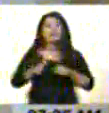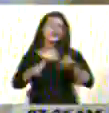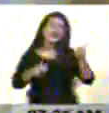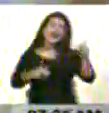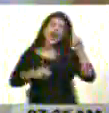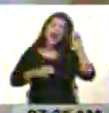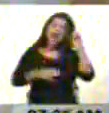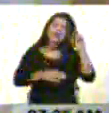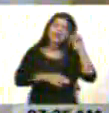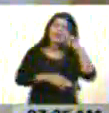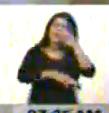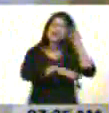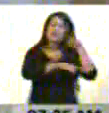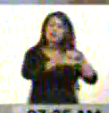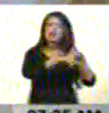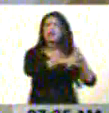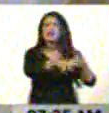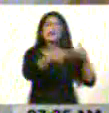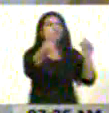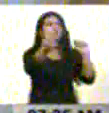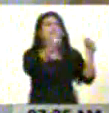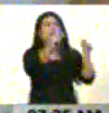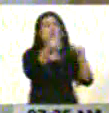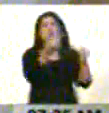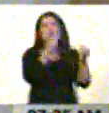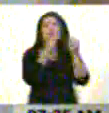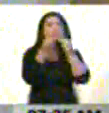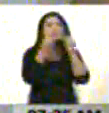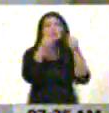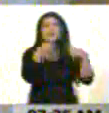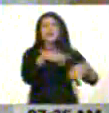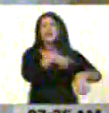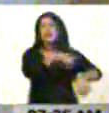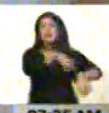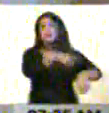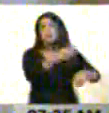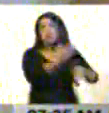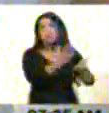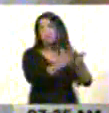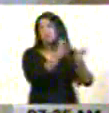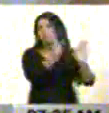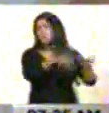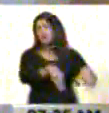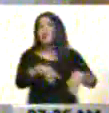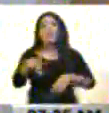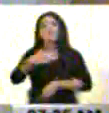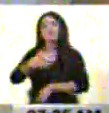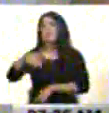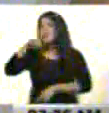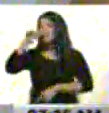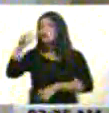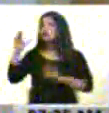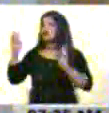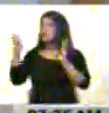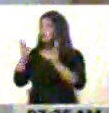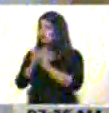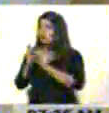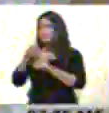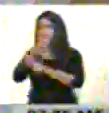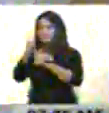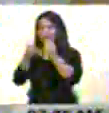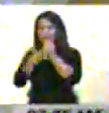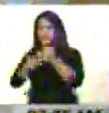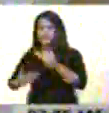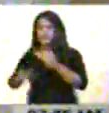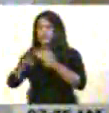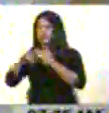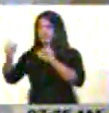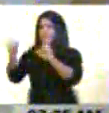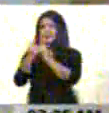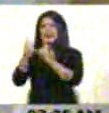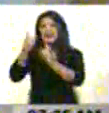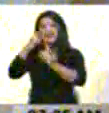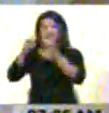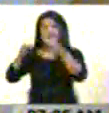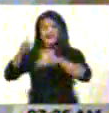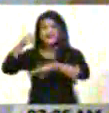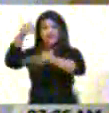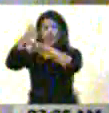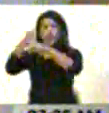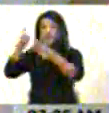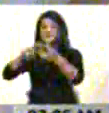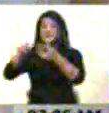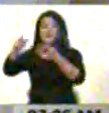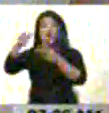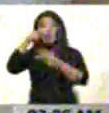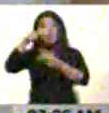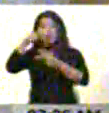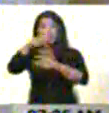allí debatiendo ridiculeces, el presidente Nicolás Maduro estaba reunido con el vicepresidente, con la fiscal general, con el defensor del